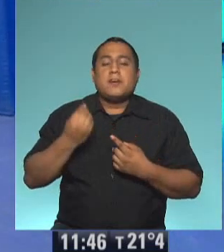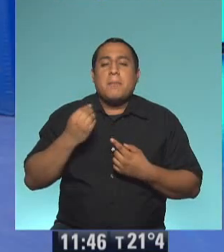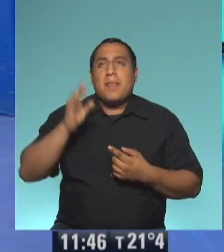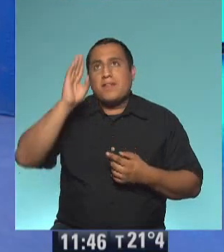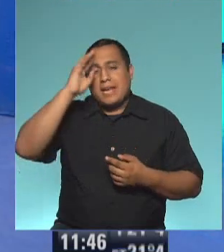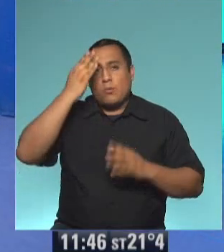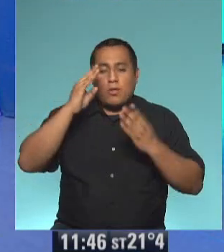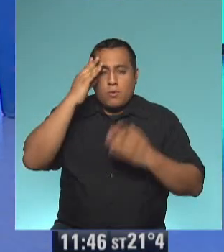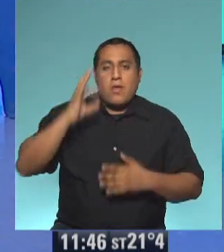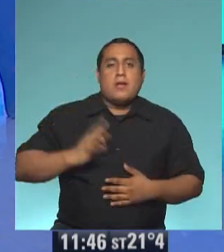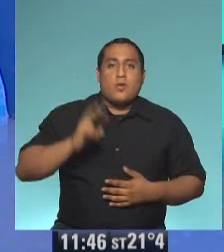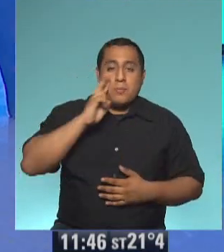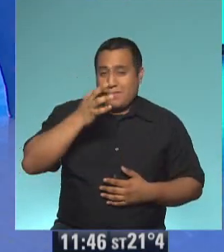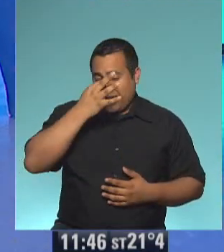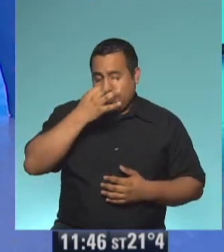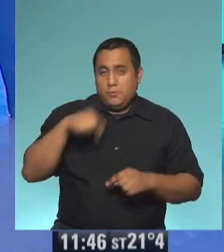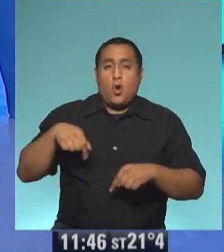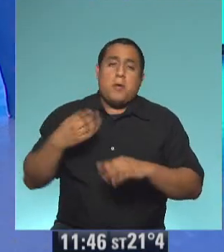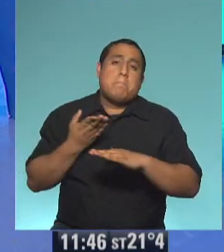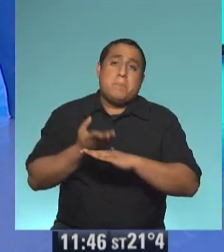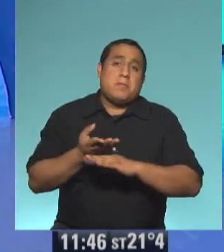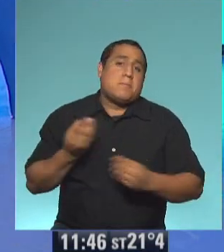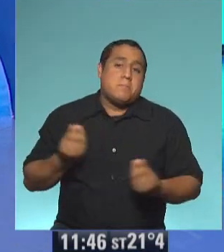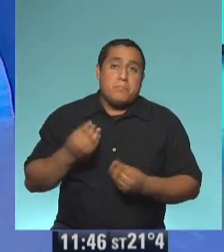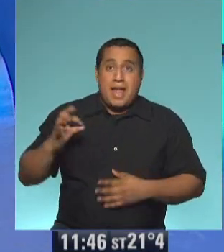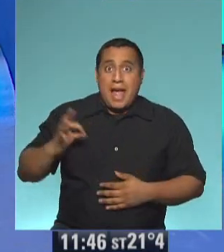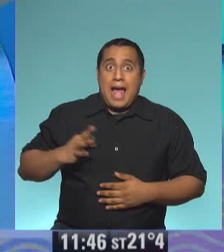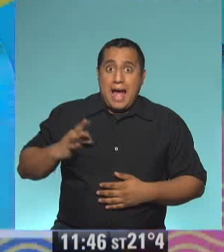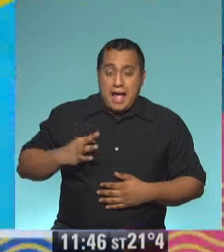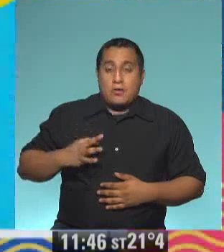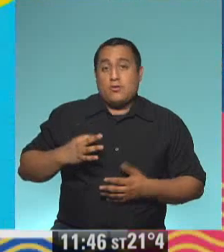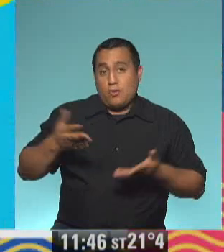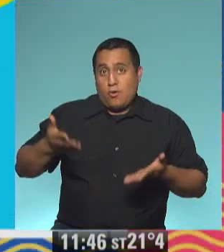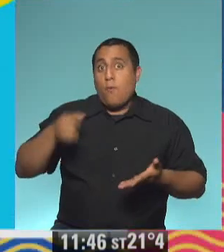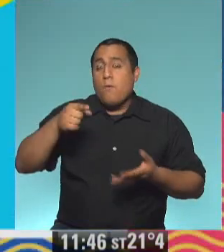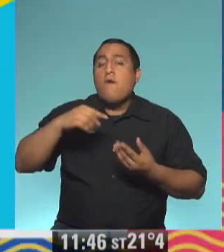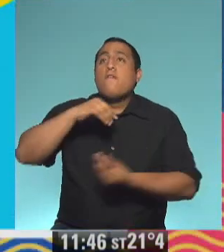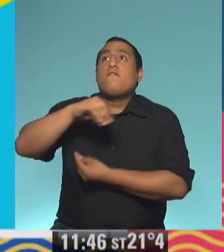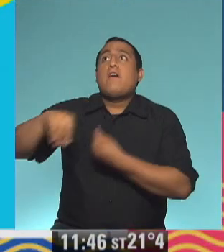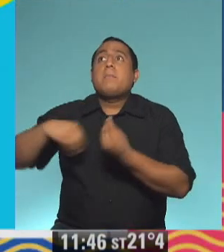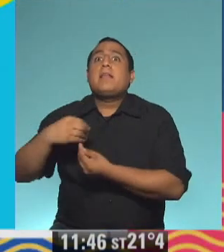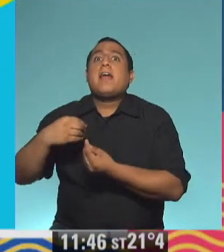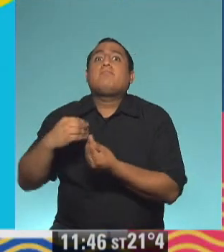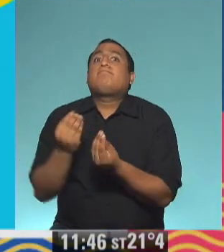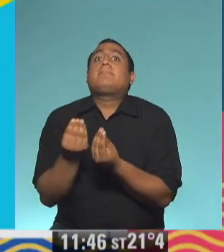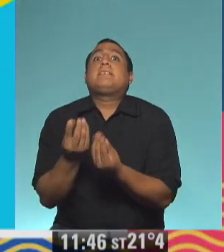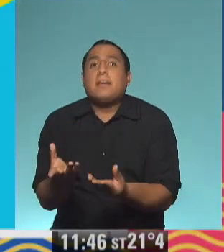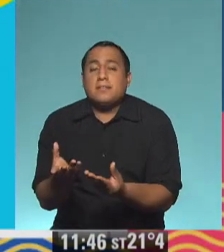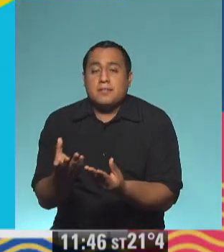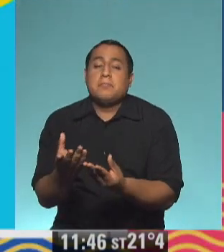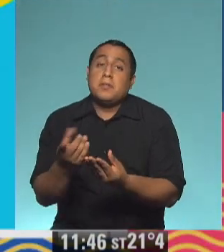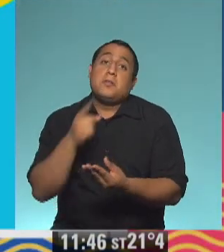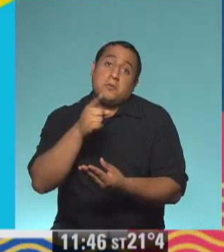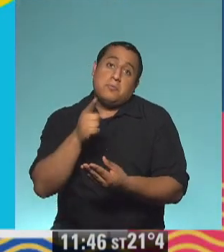del 2020. Exacto. La consigna de hoy es... Este año con mi familia. Plim, plim, plim. Les pedimos que nos respondan